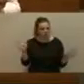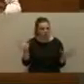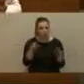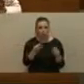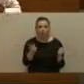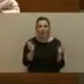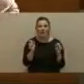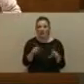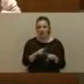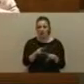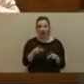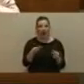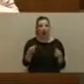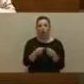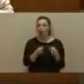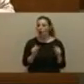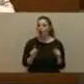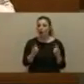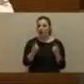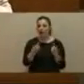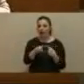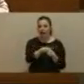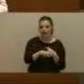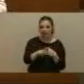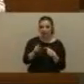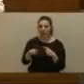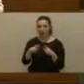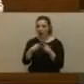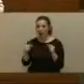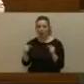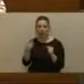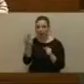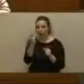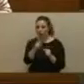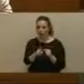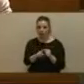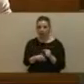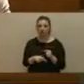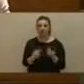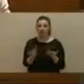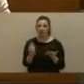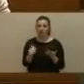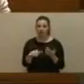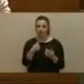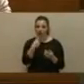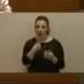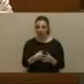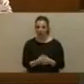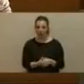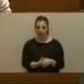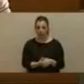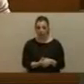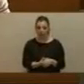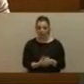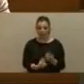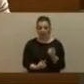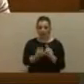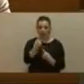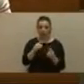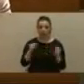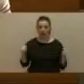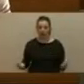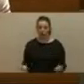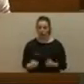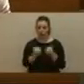la cooficialidad del castellano y del asturiano. Y cuando decía que había habido algunas